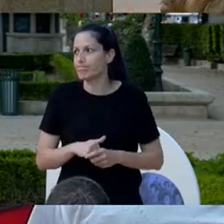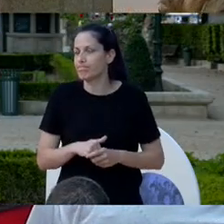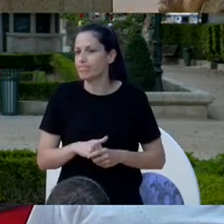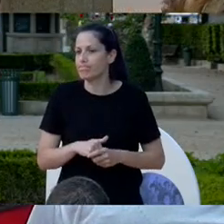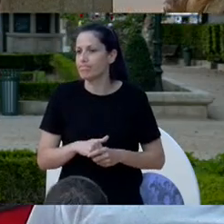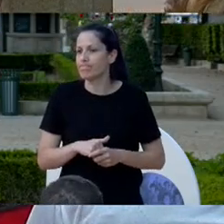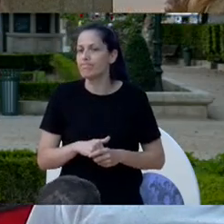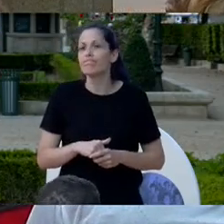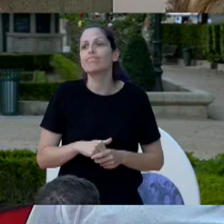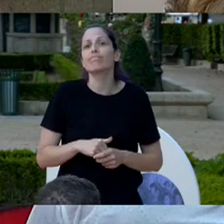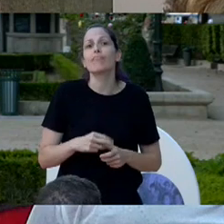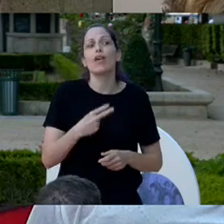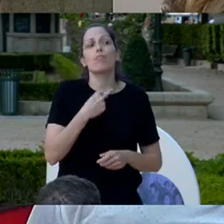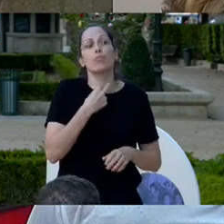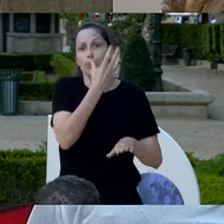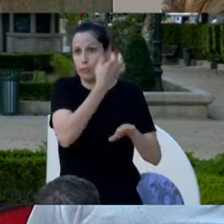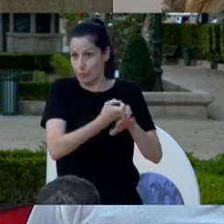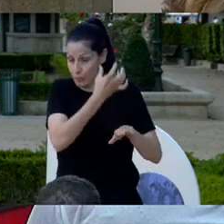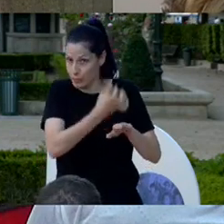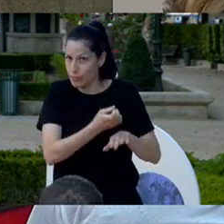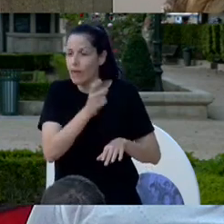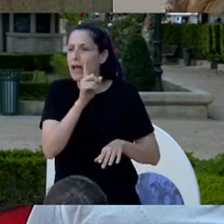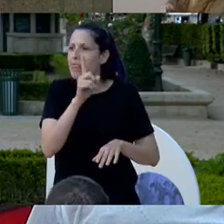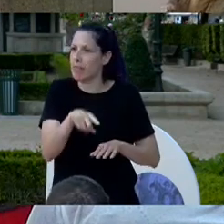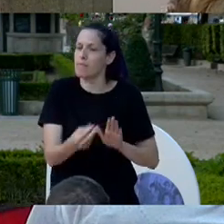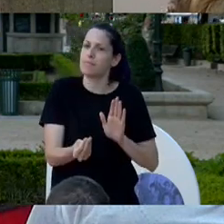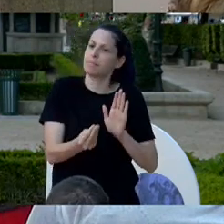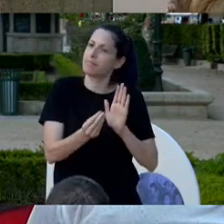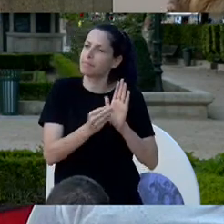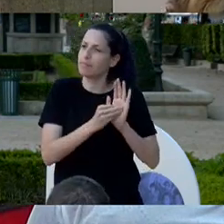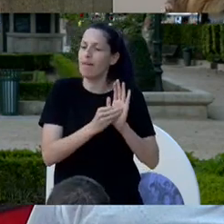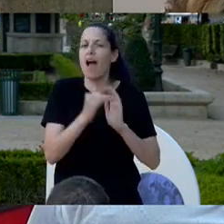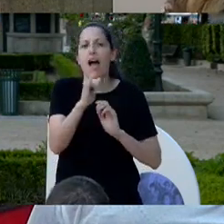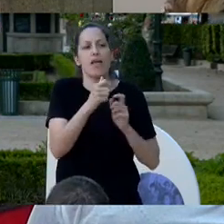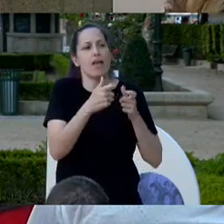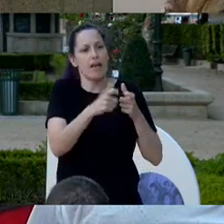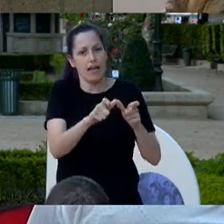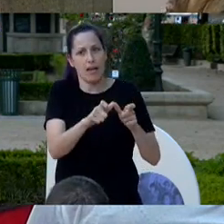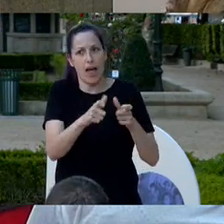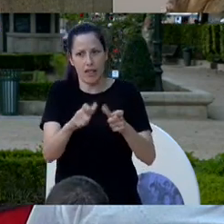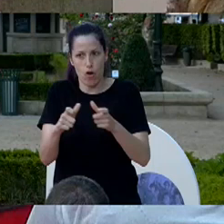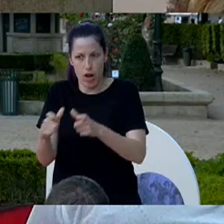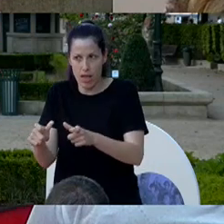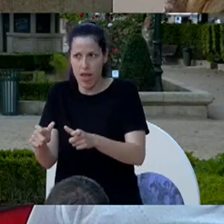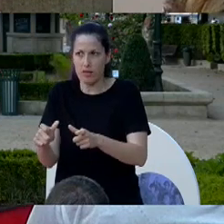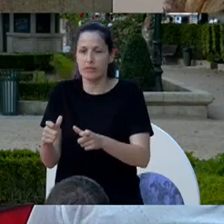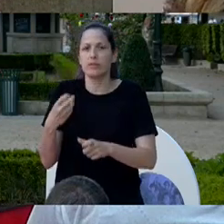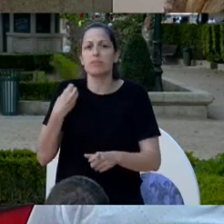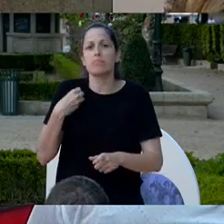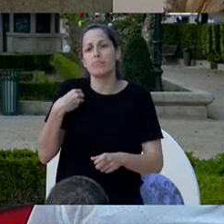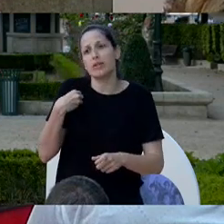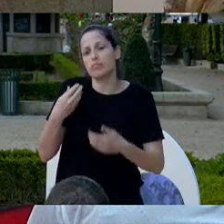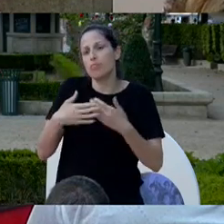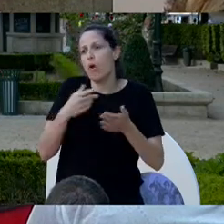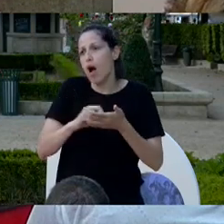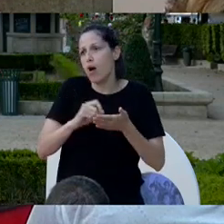no noso podcast recollemos pues, que hai unha serie de categorías das que fala William Wall sobre